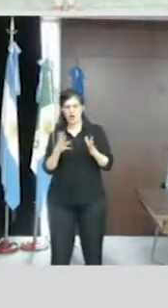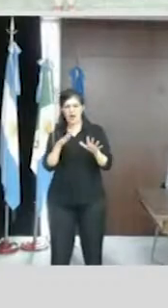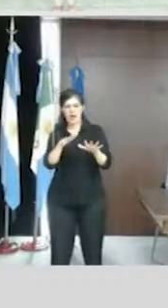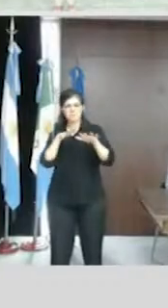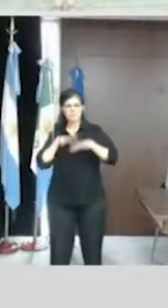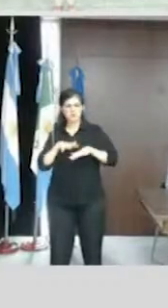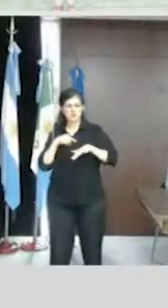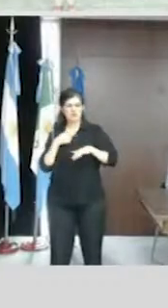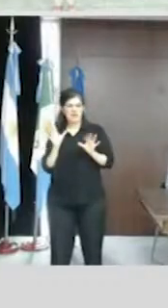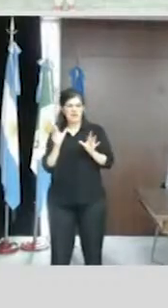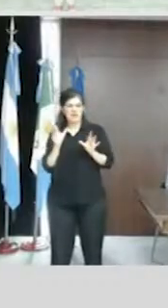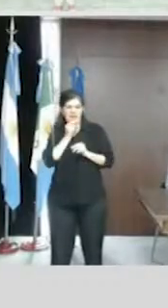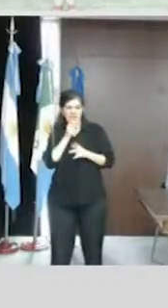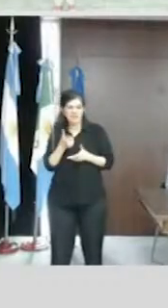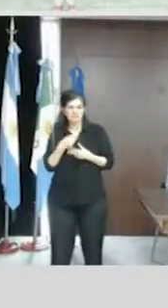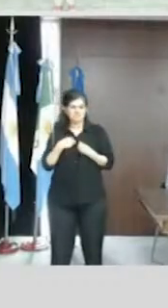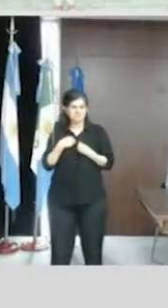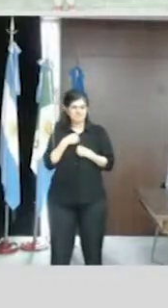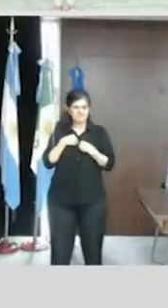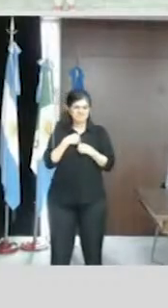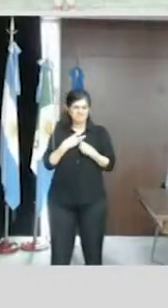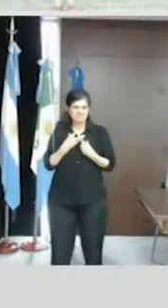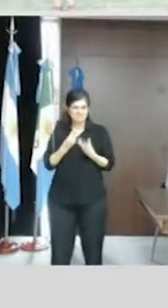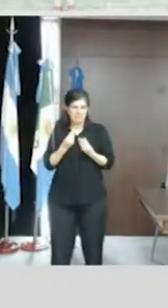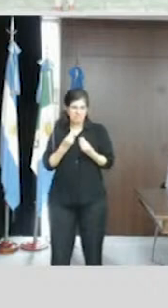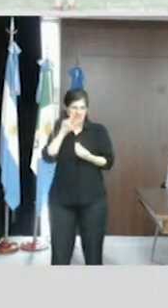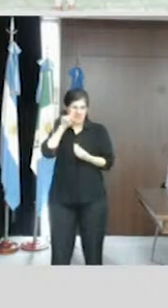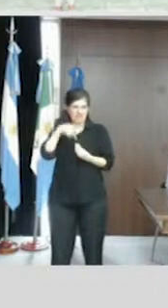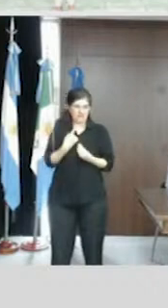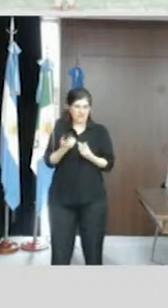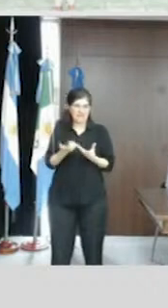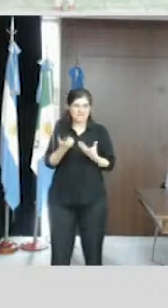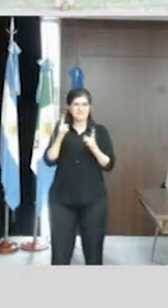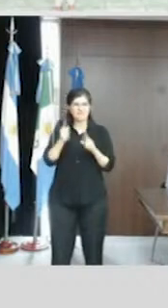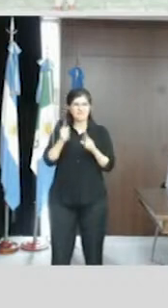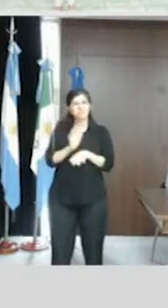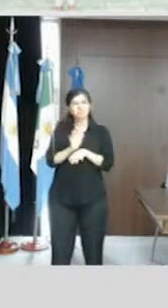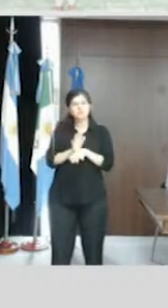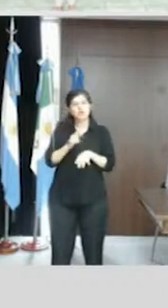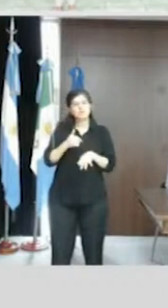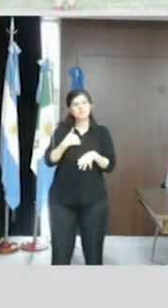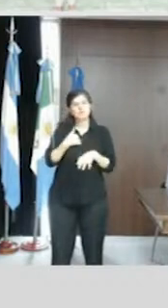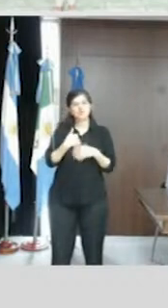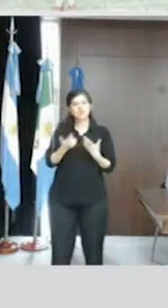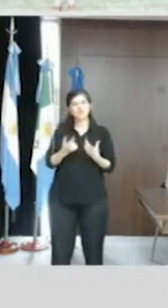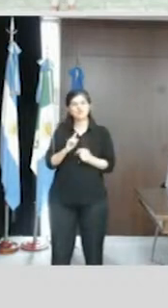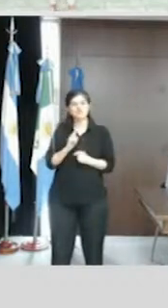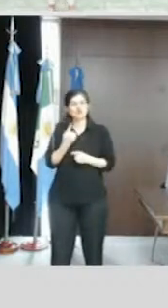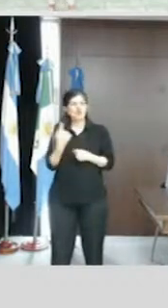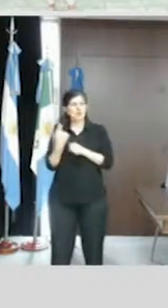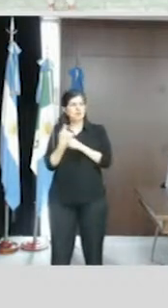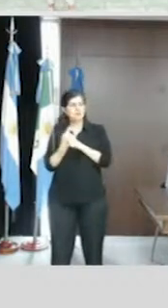muy angustiante, genera mucho miedo y un sentimiento de desvalimiento, una angustia que genera